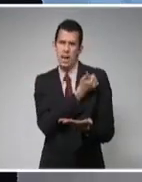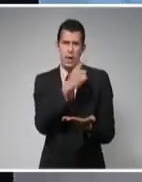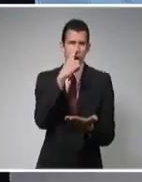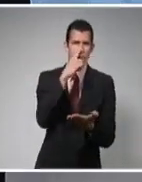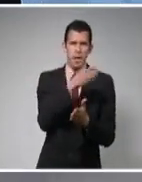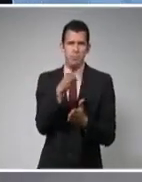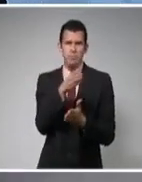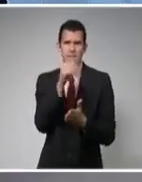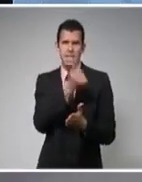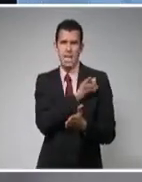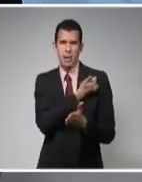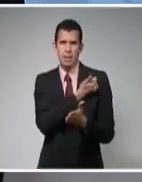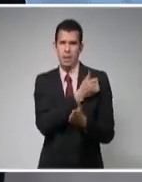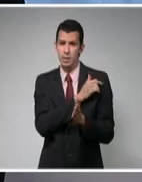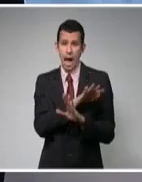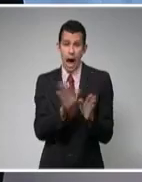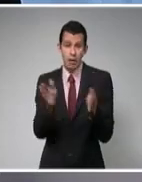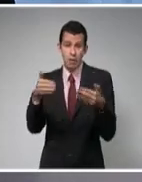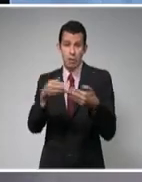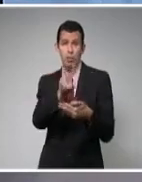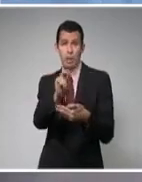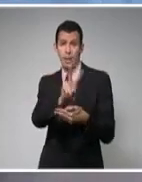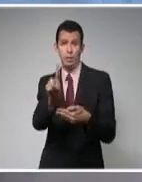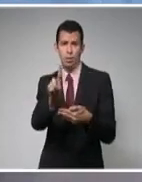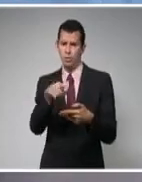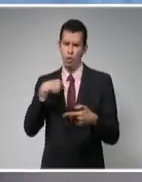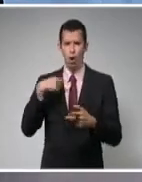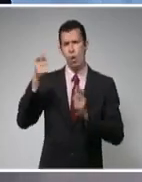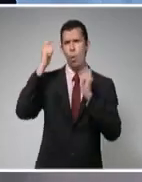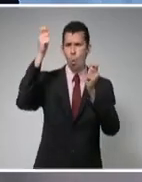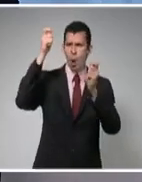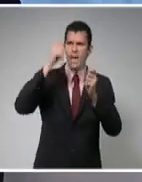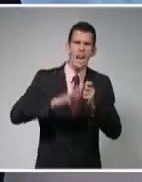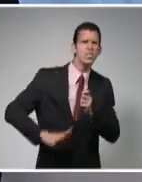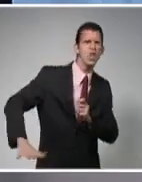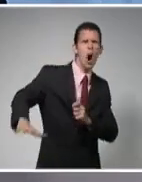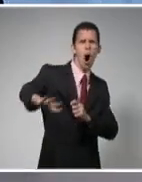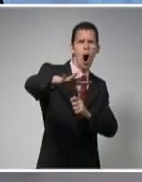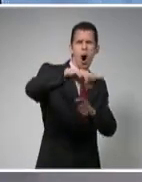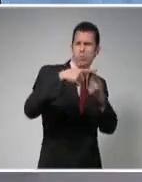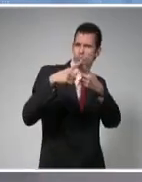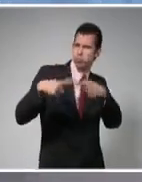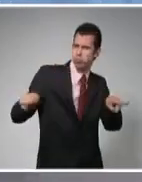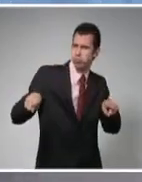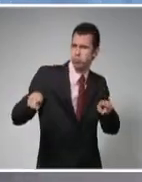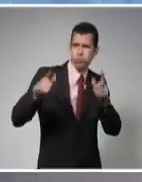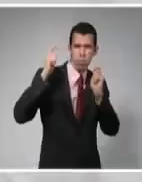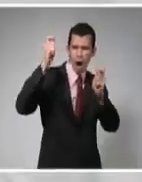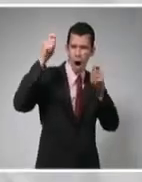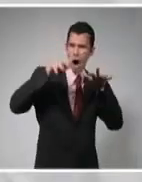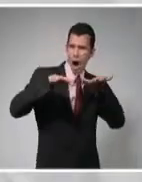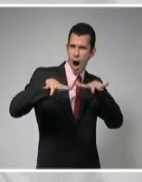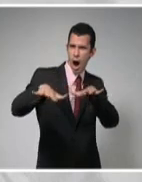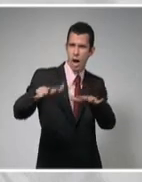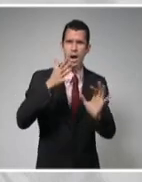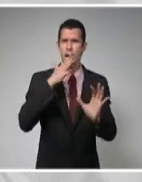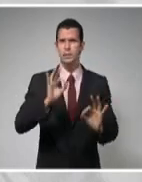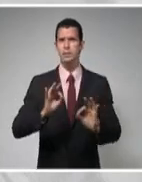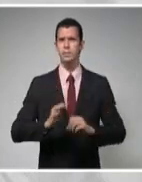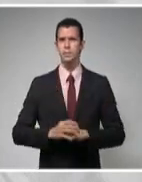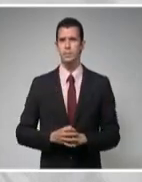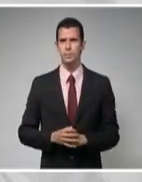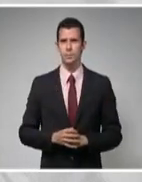cerrar el año. O sea, como no se va a dar el diálogo, dicen ellos, pero si se va a dar esa unidad entre opositores, van a convocar a una huelga general